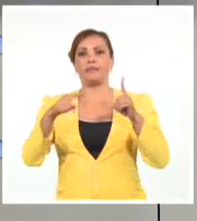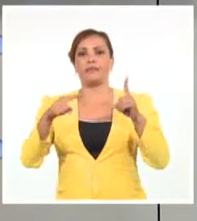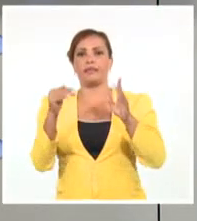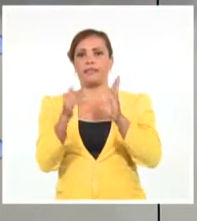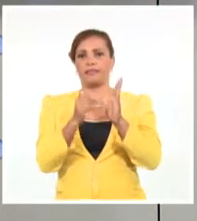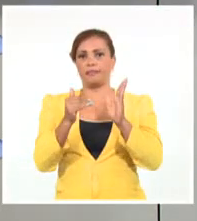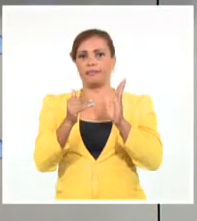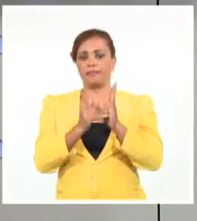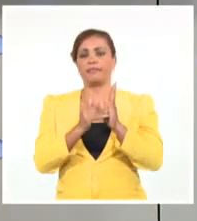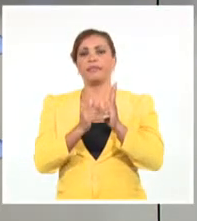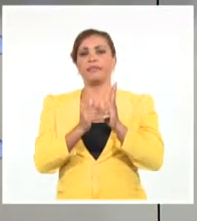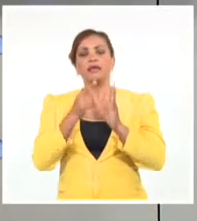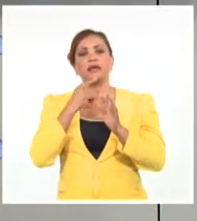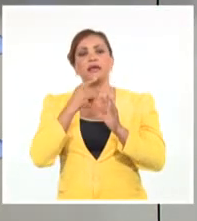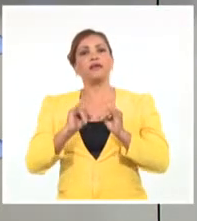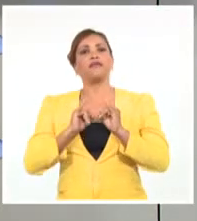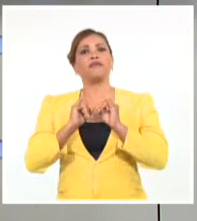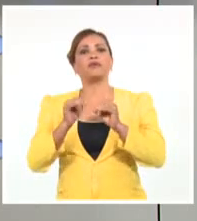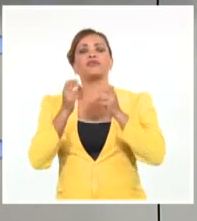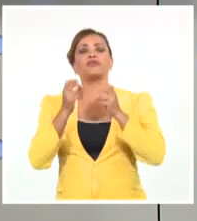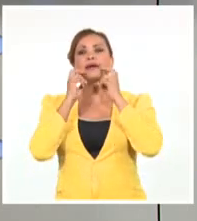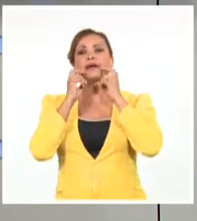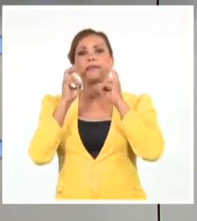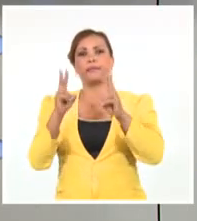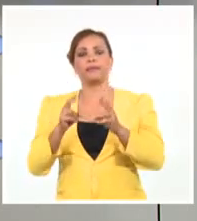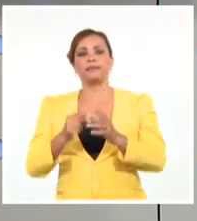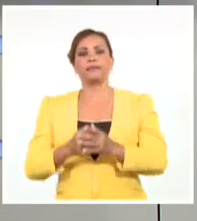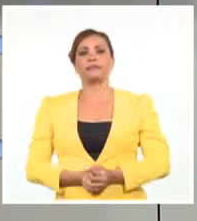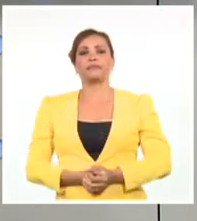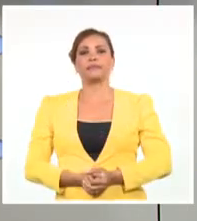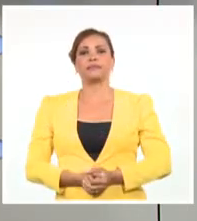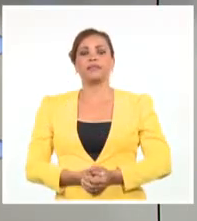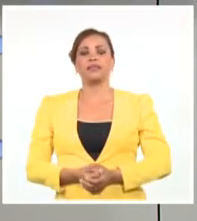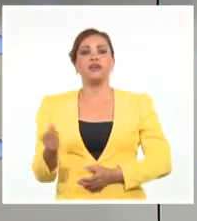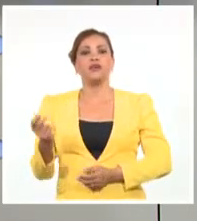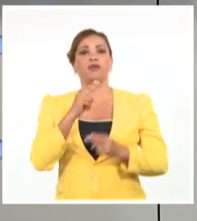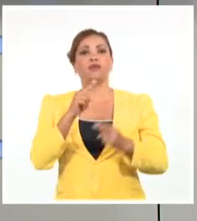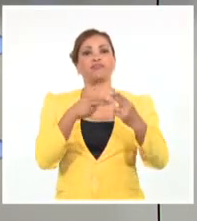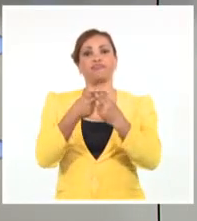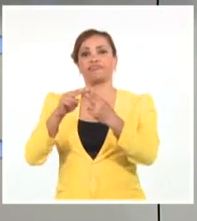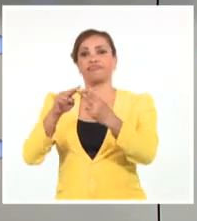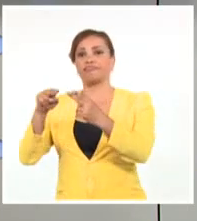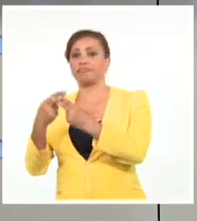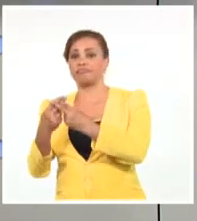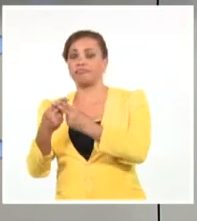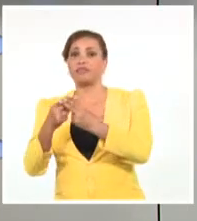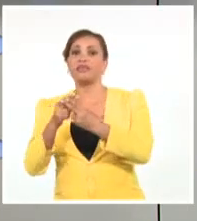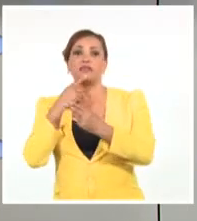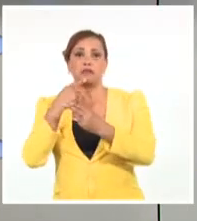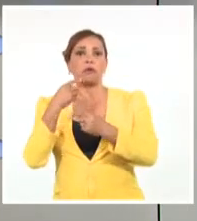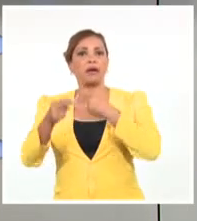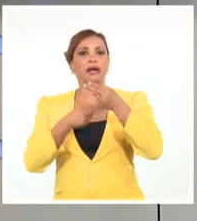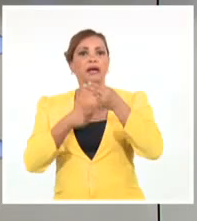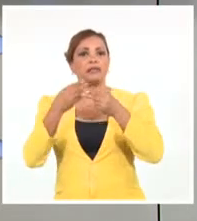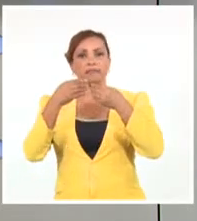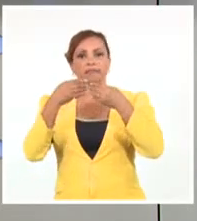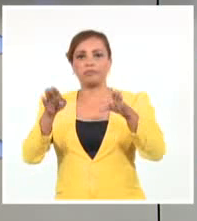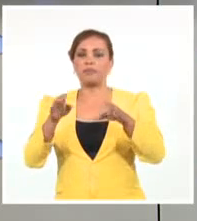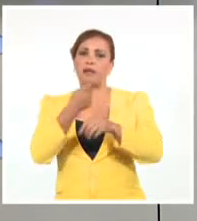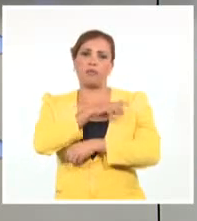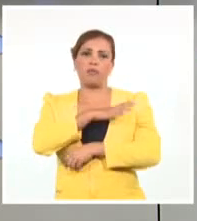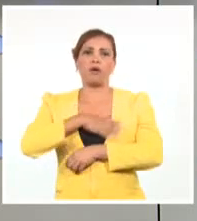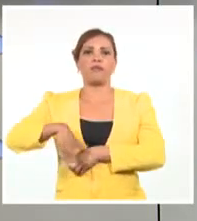contarán con transmisión en vivo por Tele Rebelde y Radio Rebelde. Ambos choques se jugarán a puertas abiertas, o sea, que serán para el